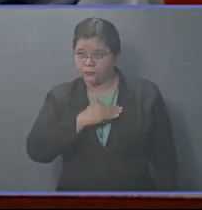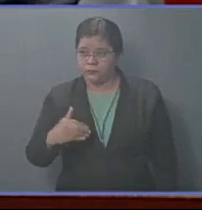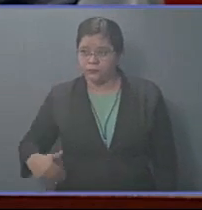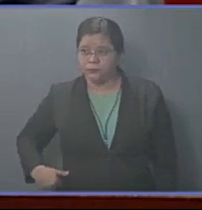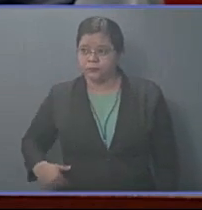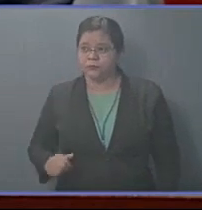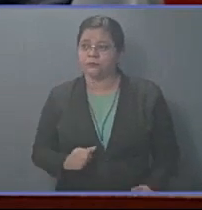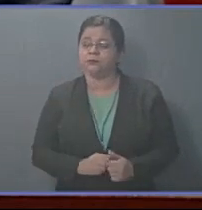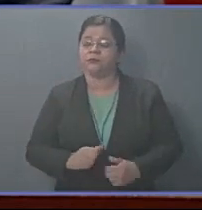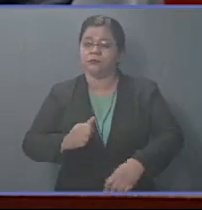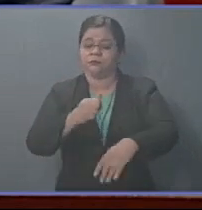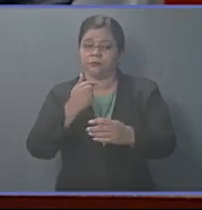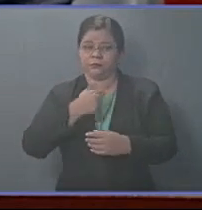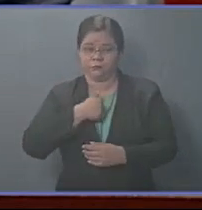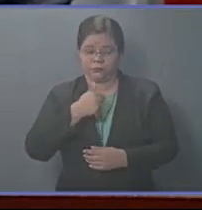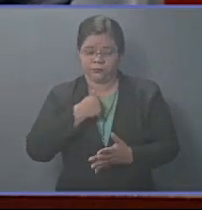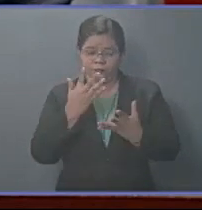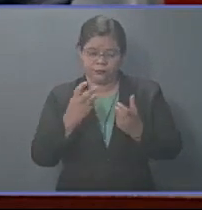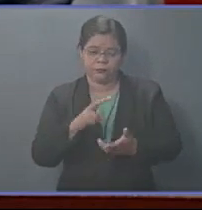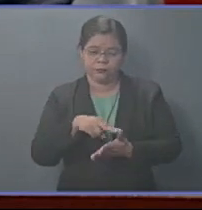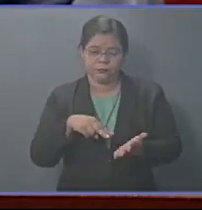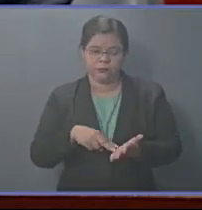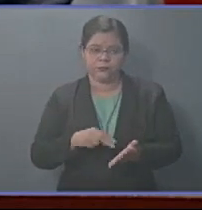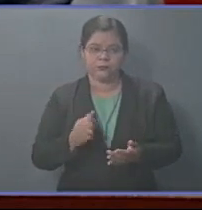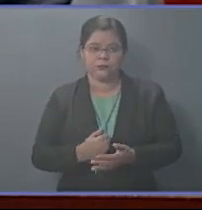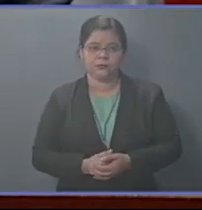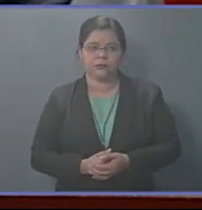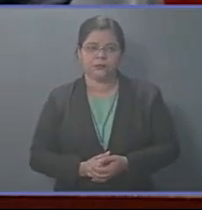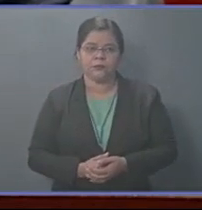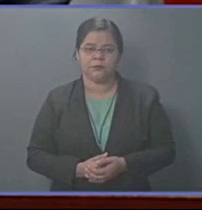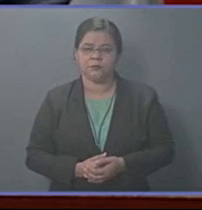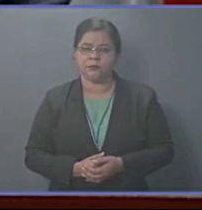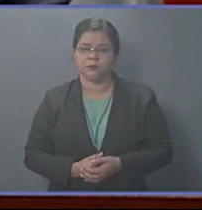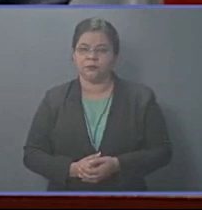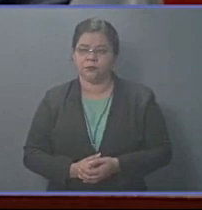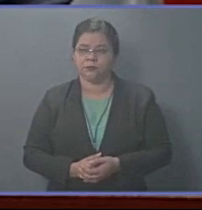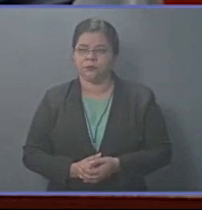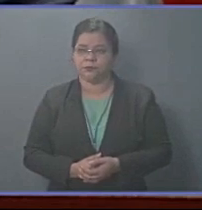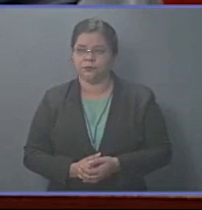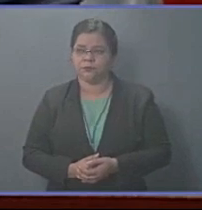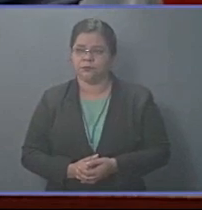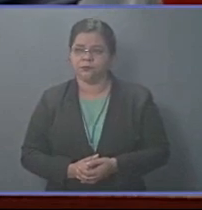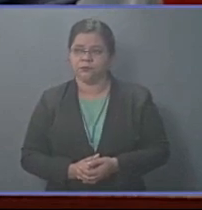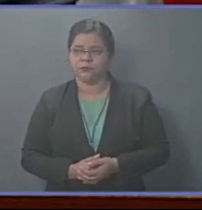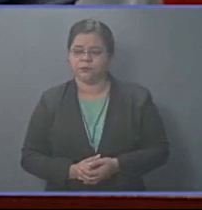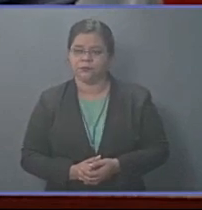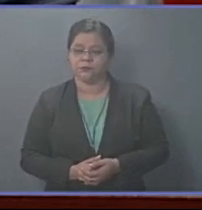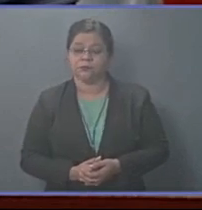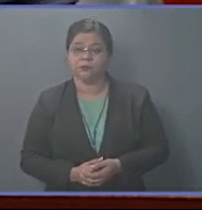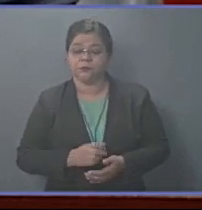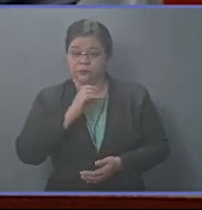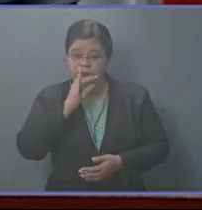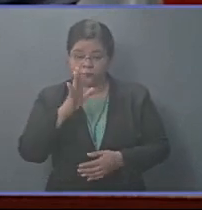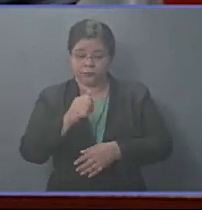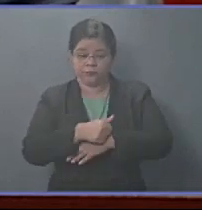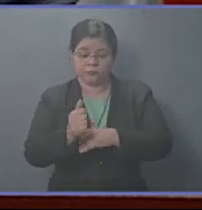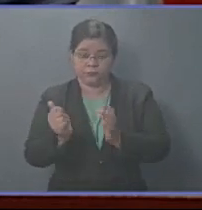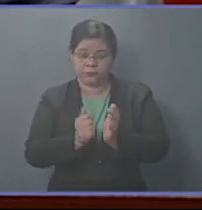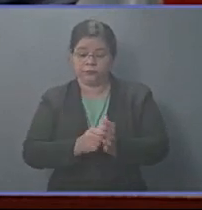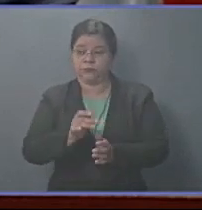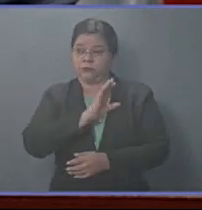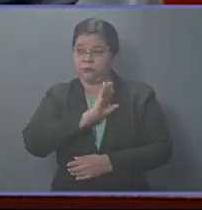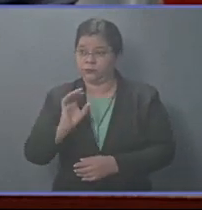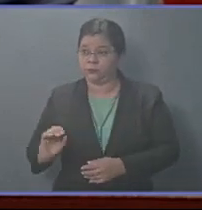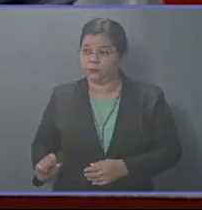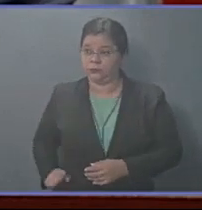a darle lectura al comunicado la asamblea legislativa de la